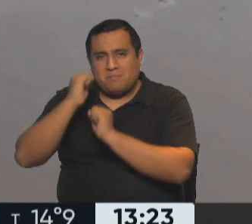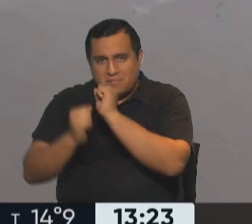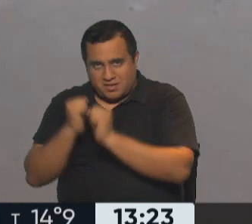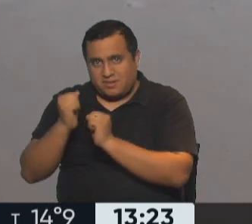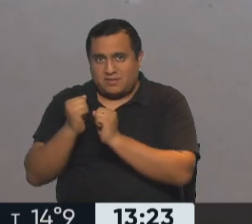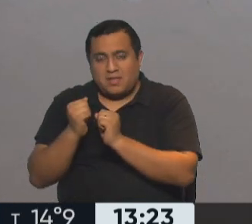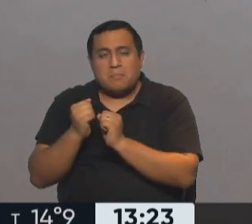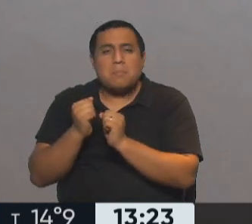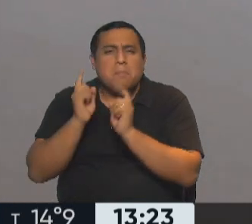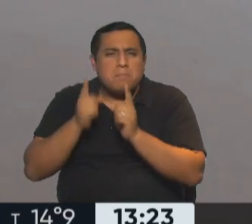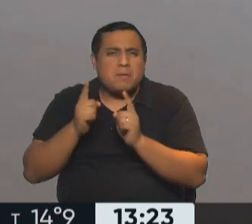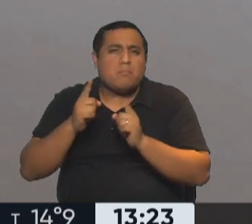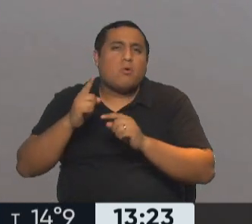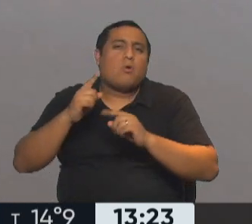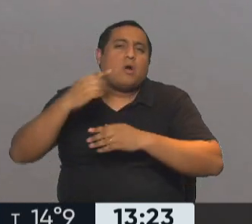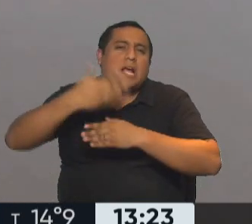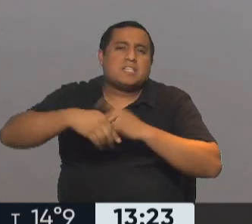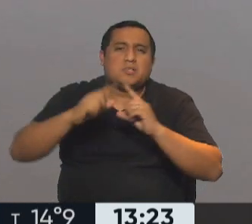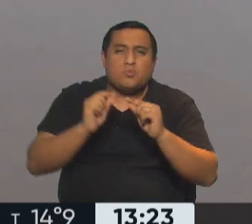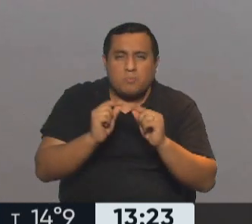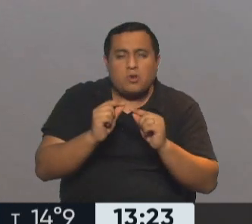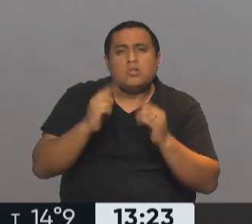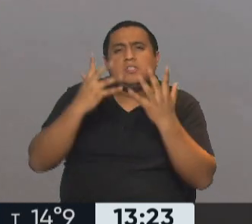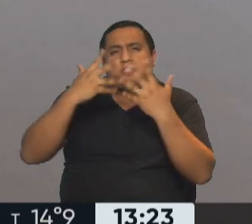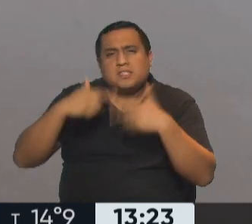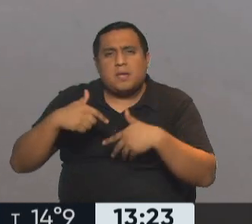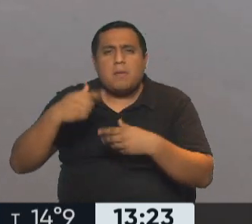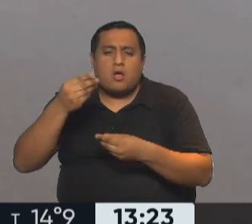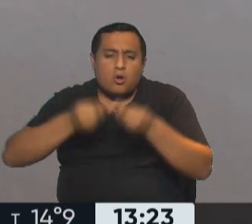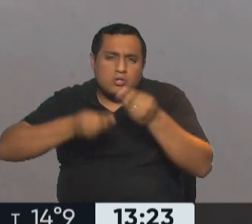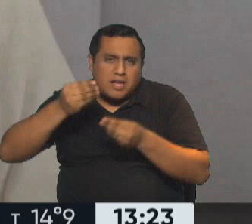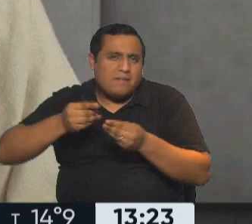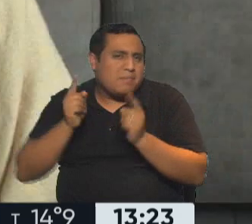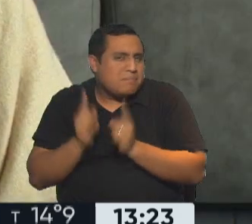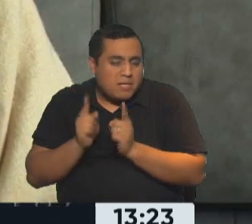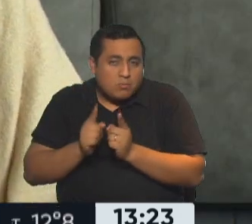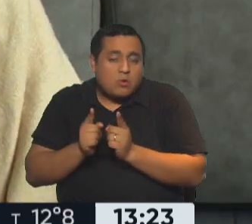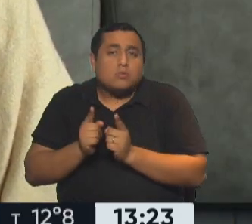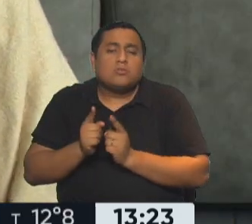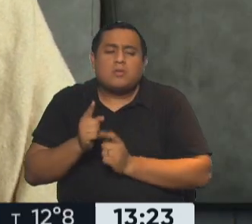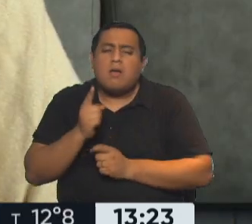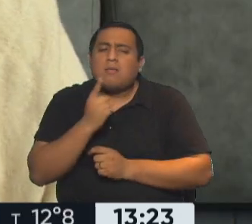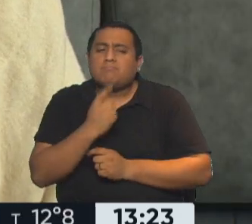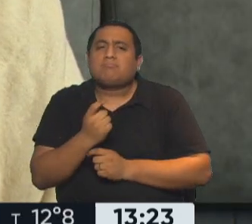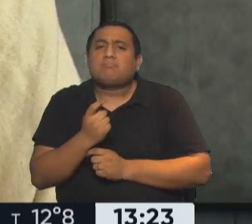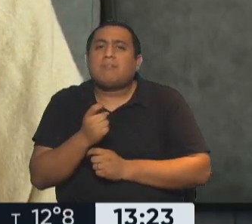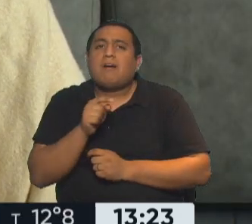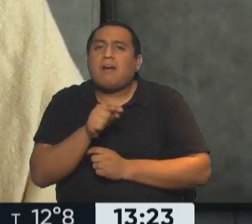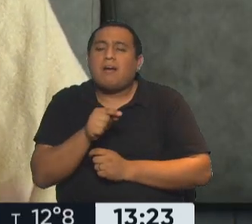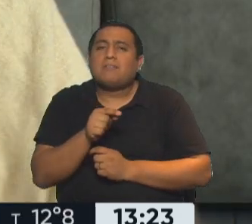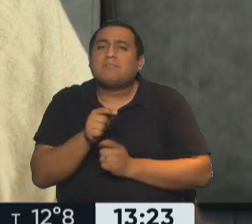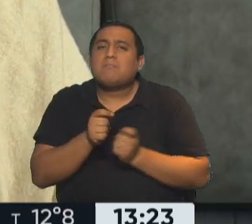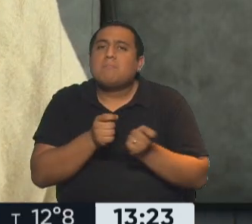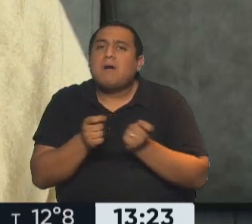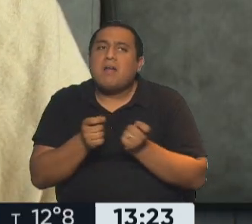el mismo domicilio legal, el mismo sistema contable, con lo cual vos te dabas cuenta que había un manejo patrimonial